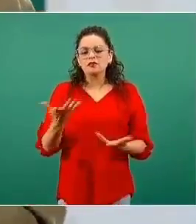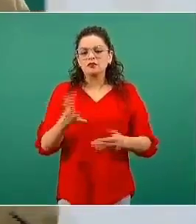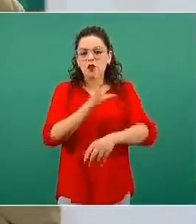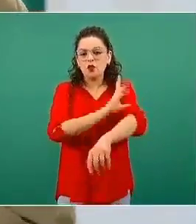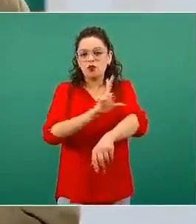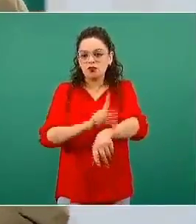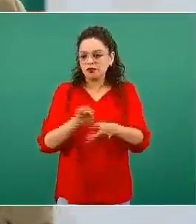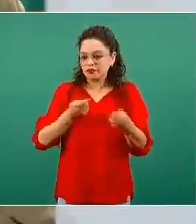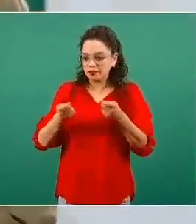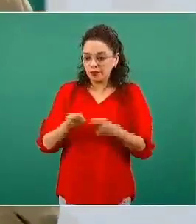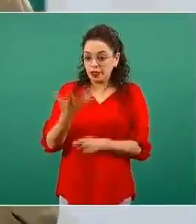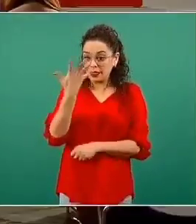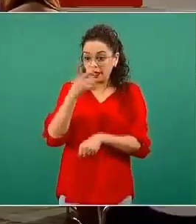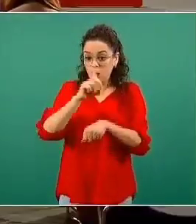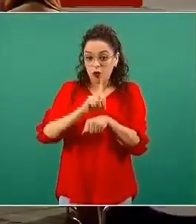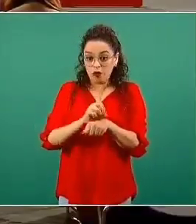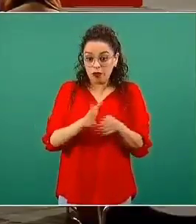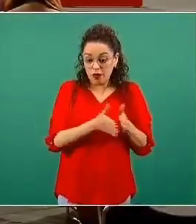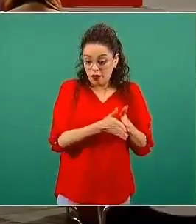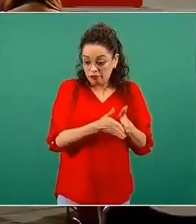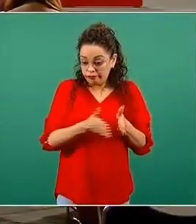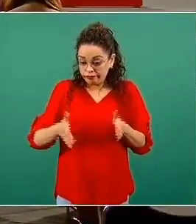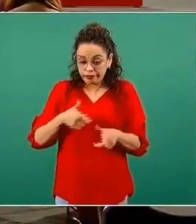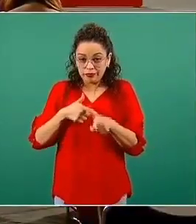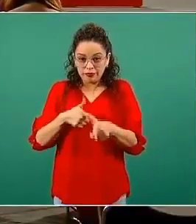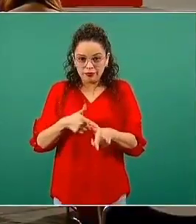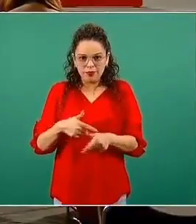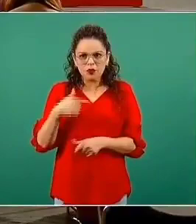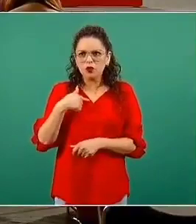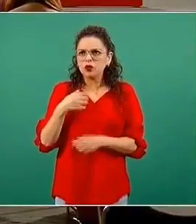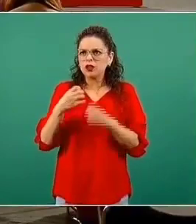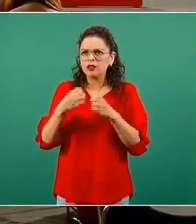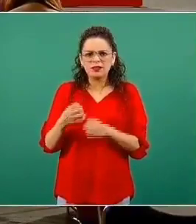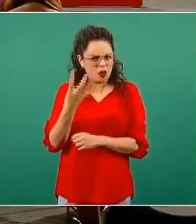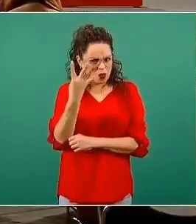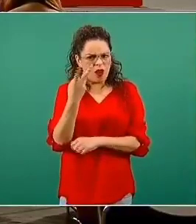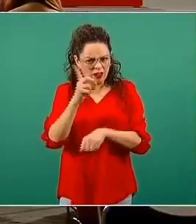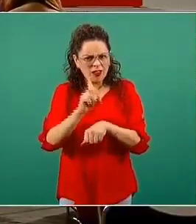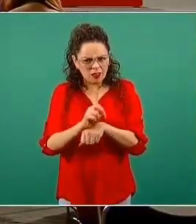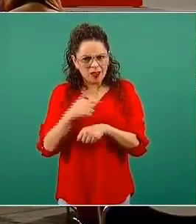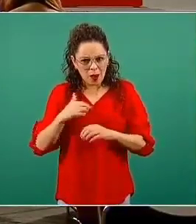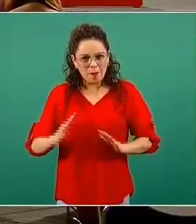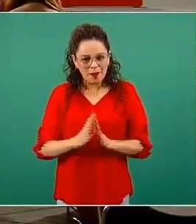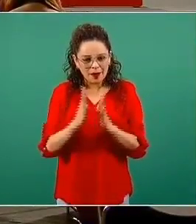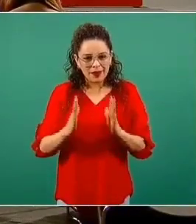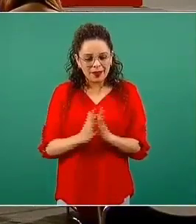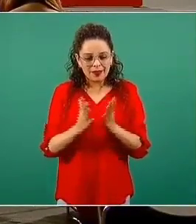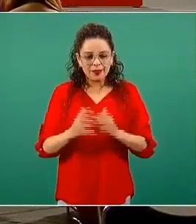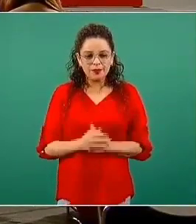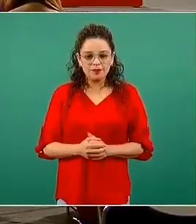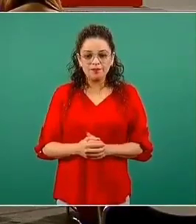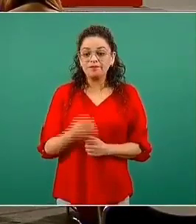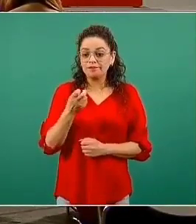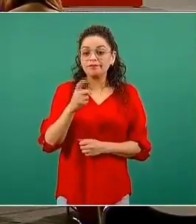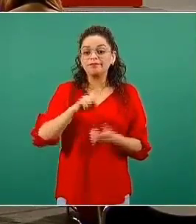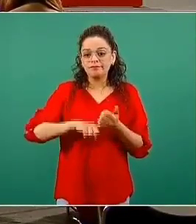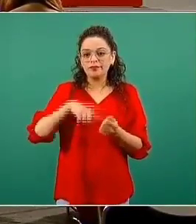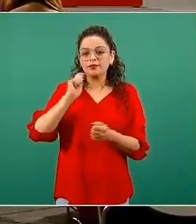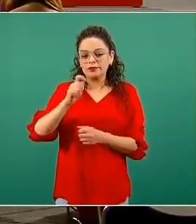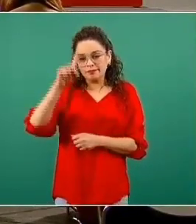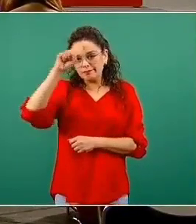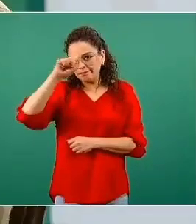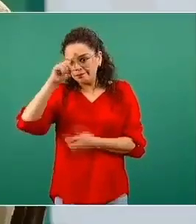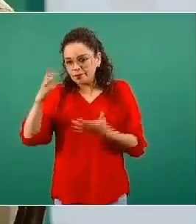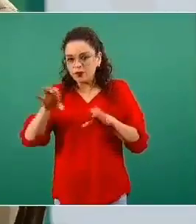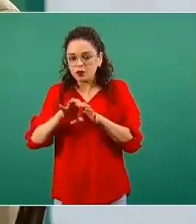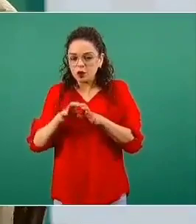5 días continuos. Yo al menos estuve creo que en 4 de ellos. en este diálogo también de las